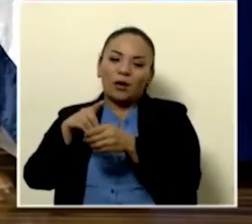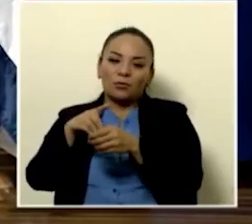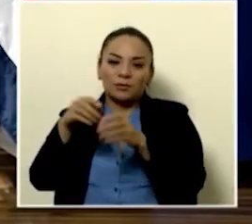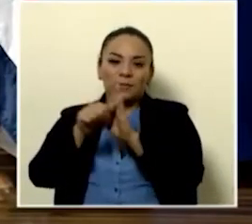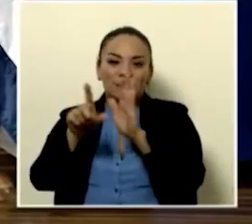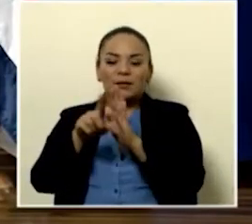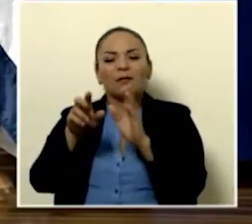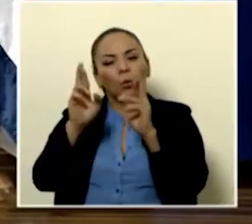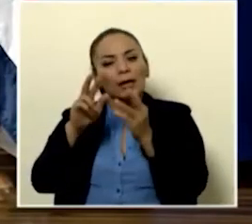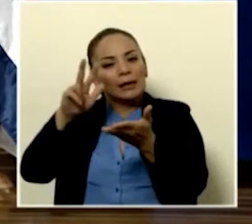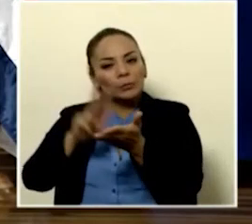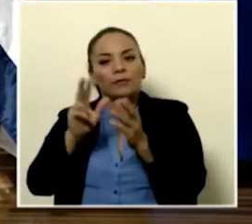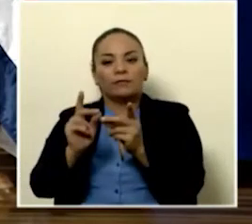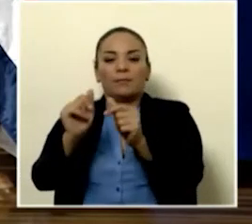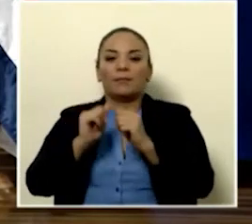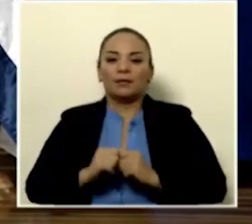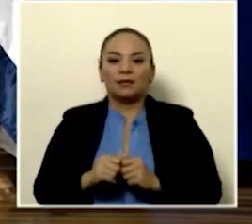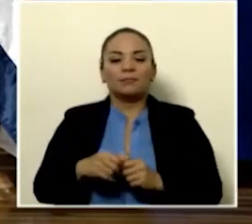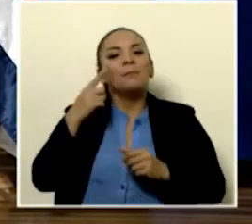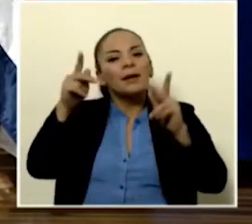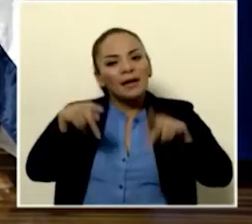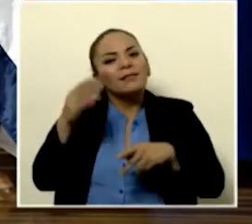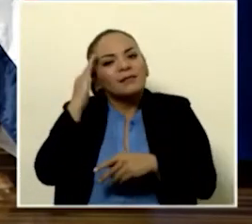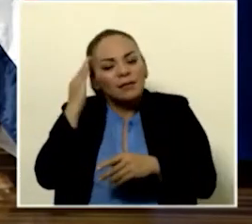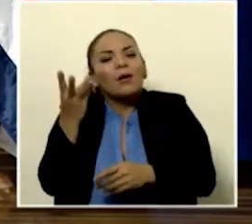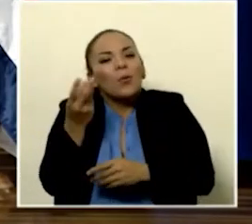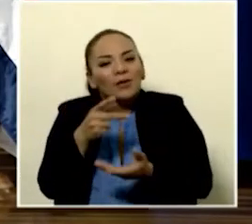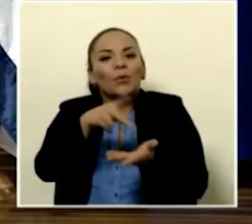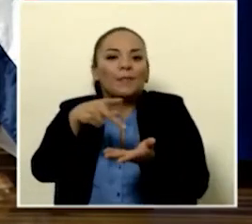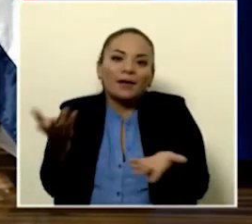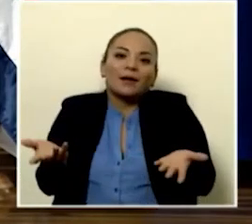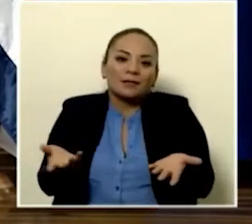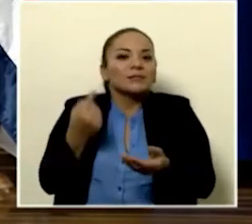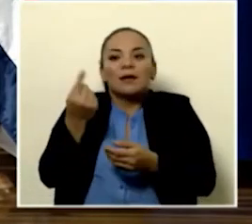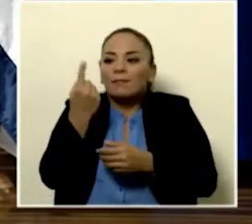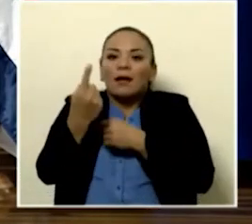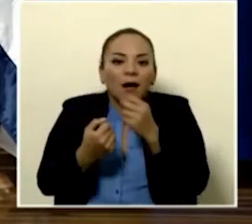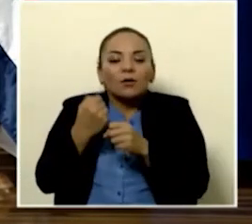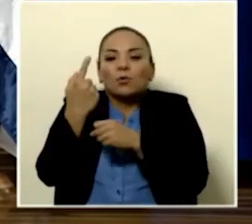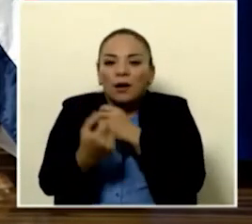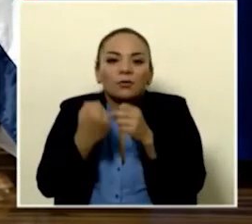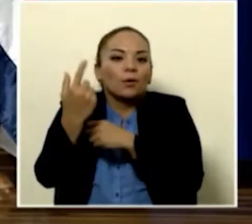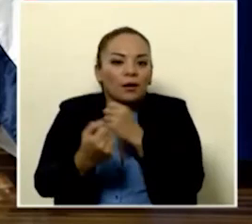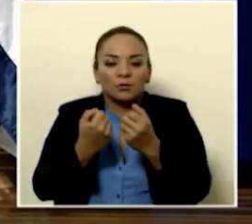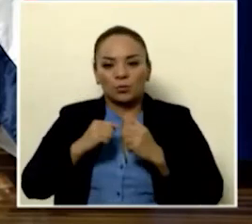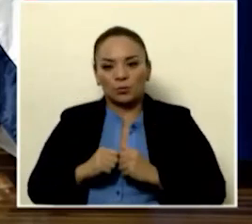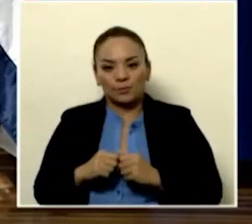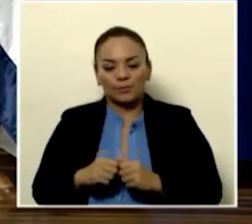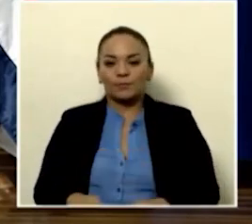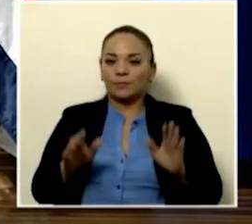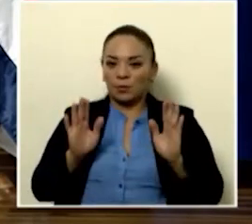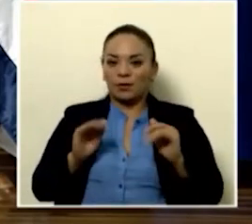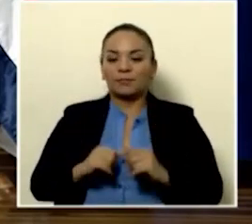diputados que lo aprueben rápidamente, ya para que la gente tenga certeza cuánto va a pagar en diciembre del 2023.